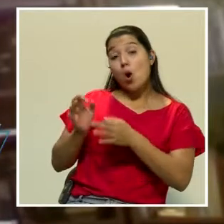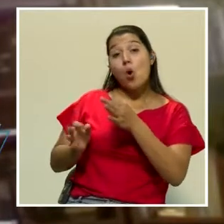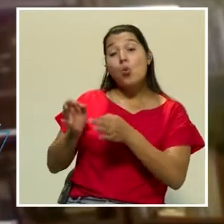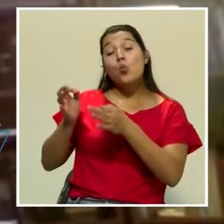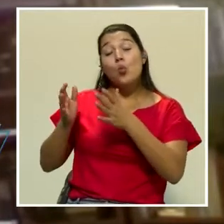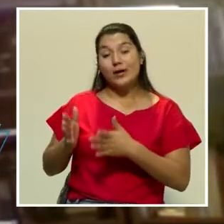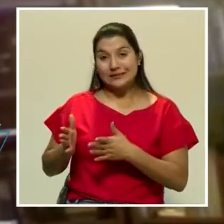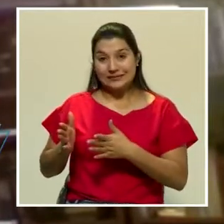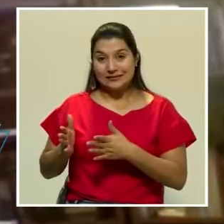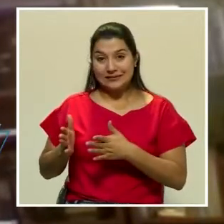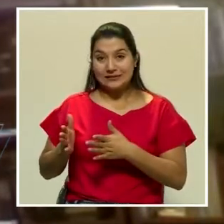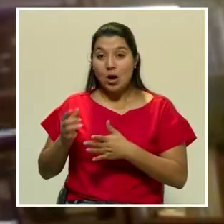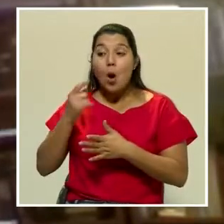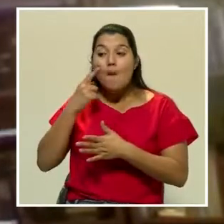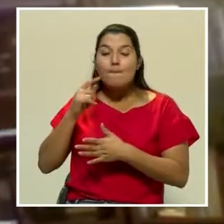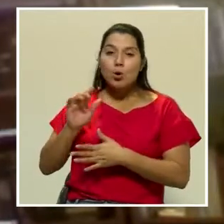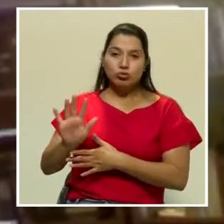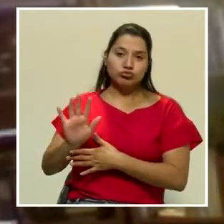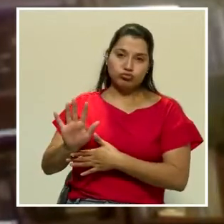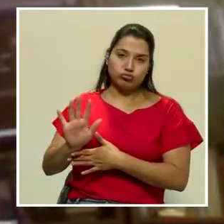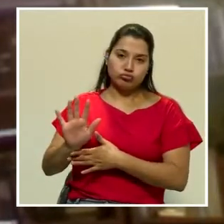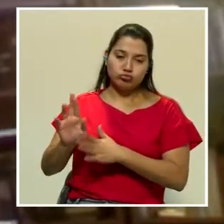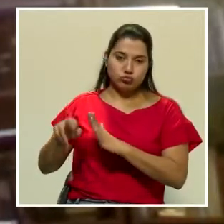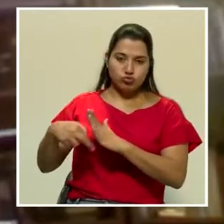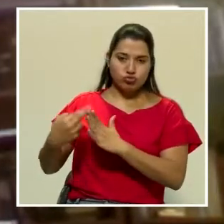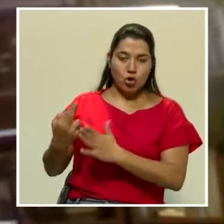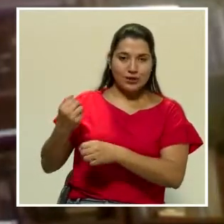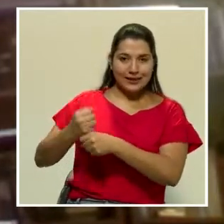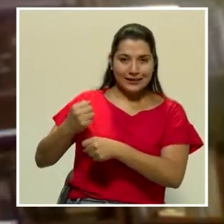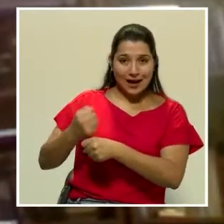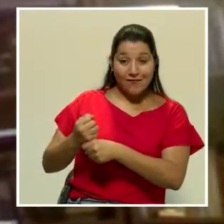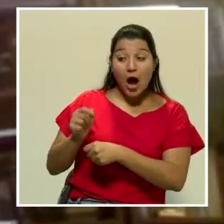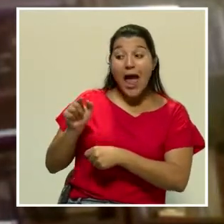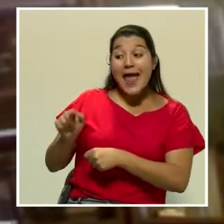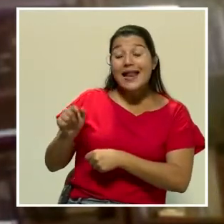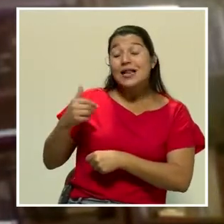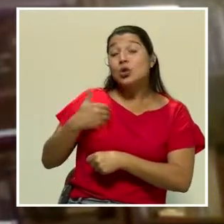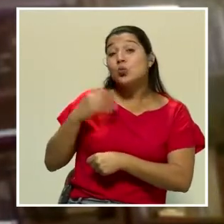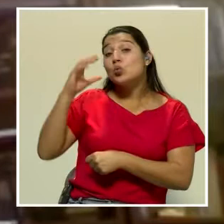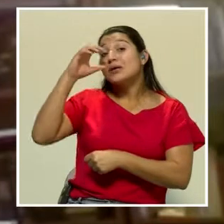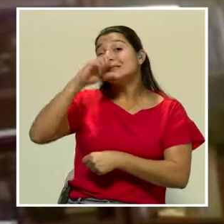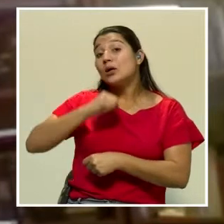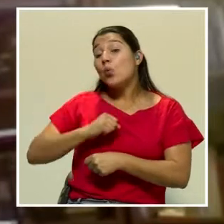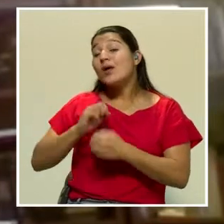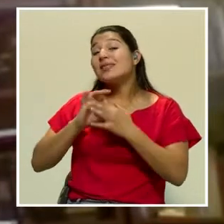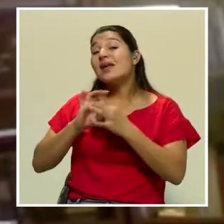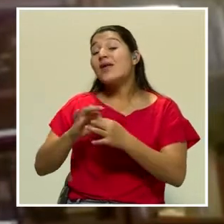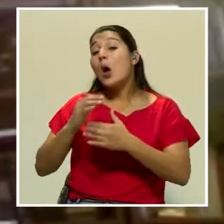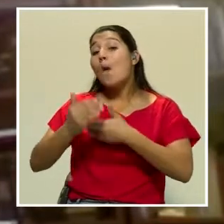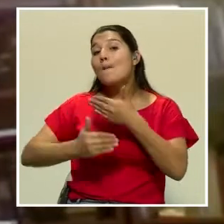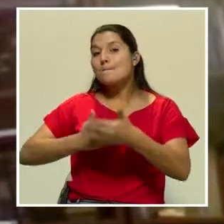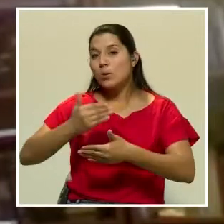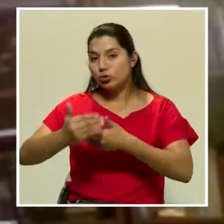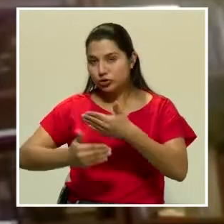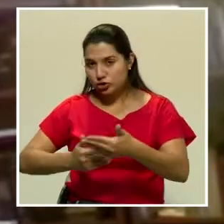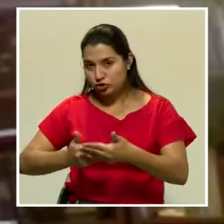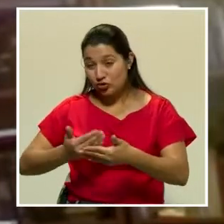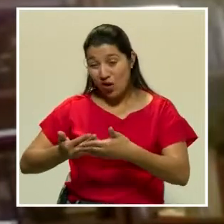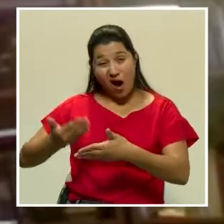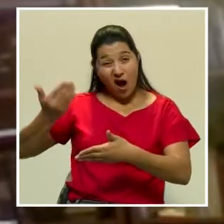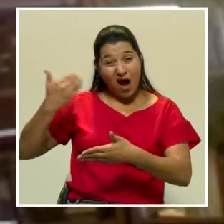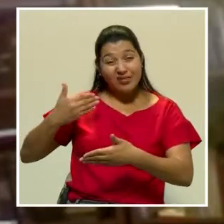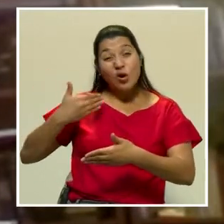naturalmente, es decir, por competencia, conocer de un proceso en el que se sancionó al licenciado Castillo, a